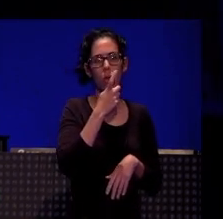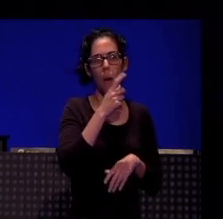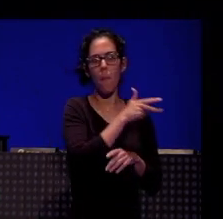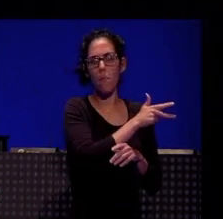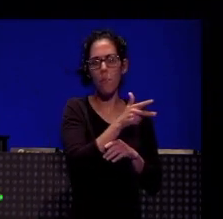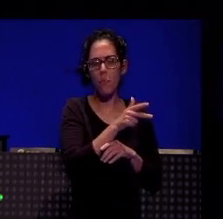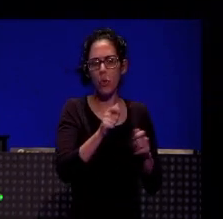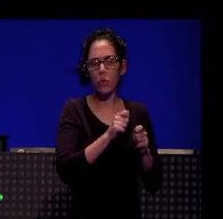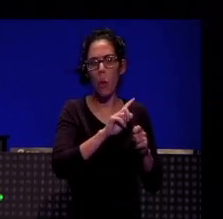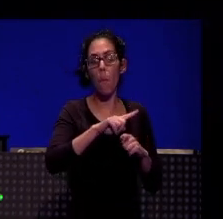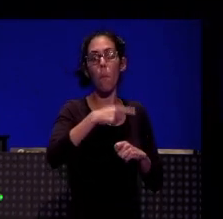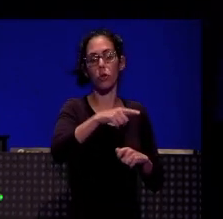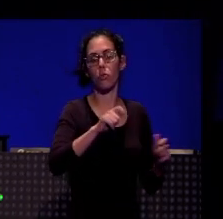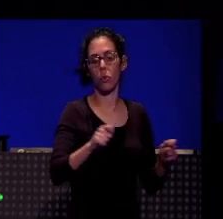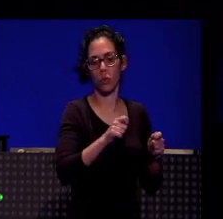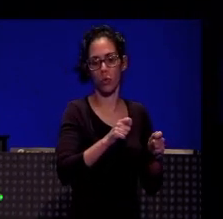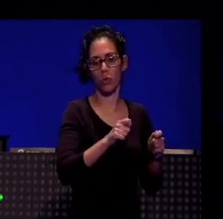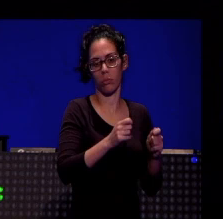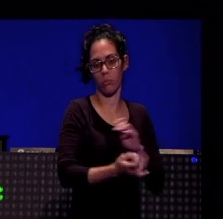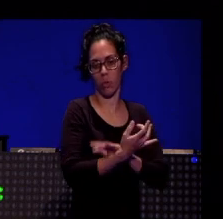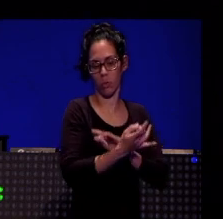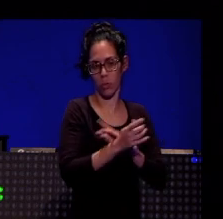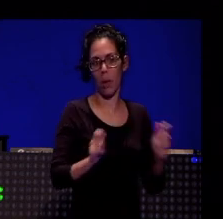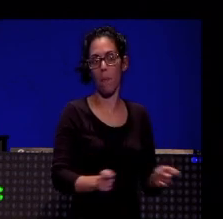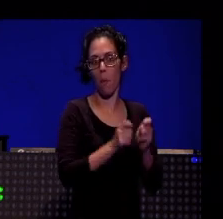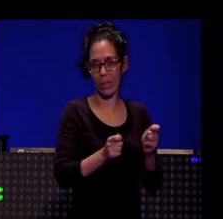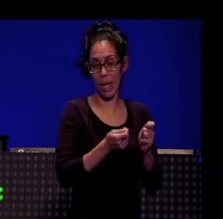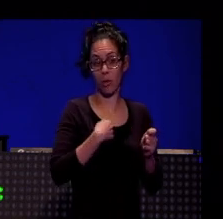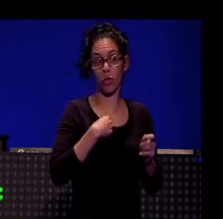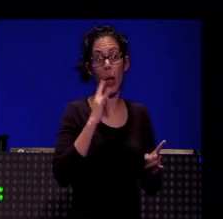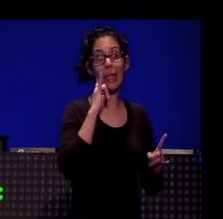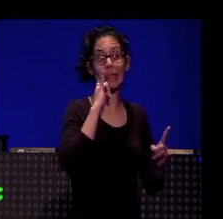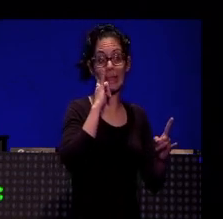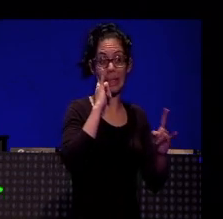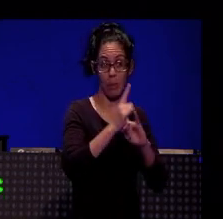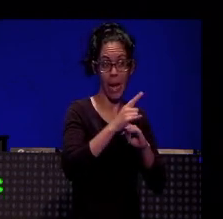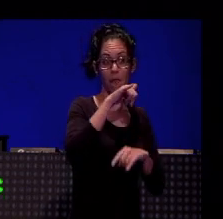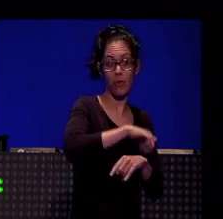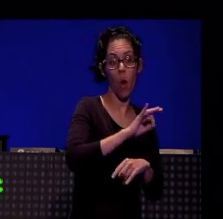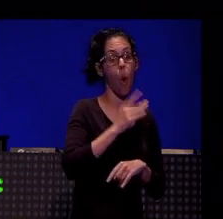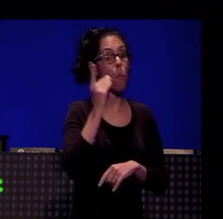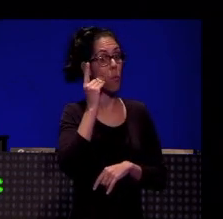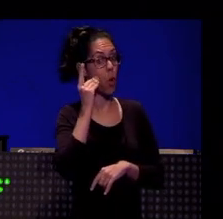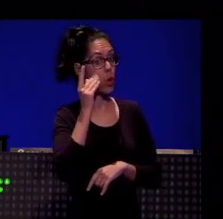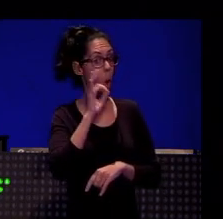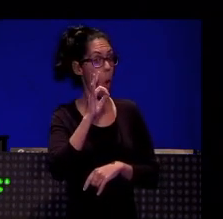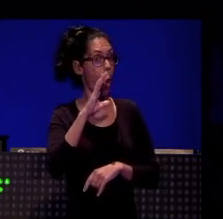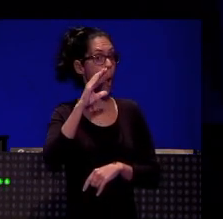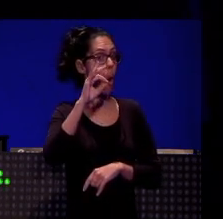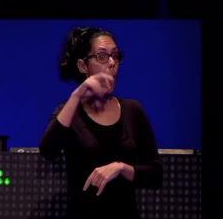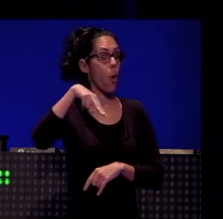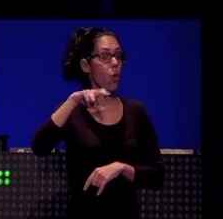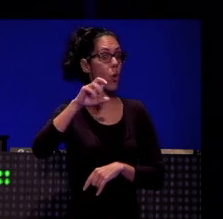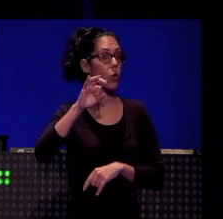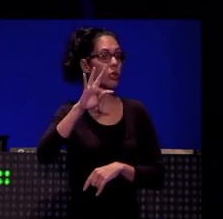postproducción de publicidad y yo para llamar a los locutores tenía que llamarles o al fijo al móvil o constantino romero que lo tenía que llamar